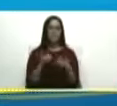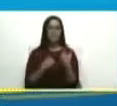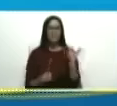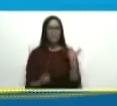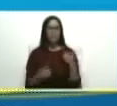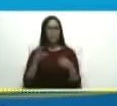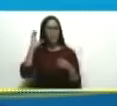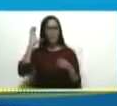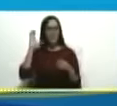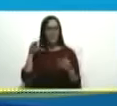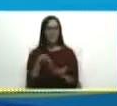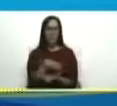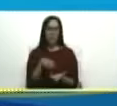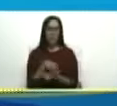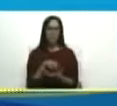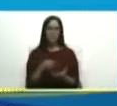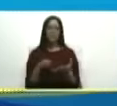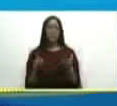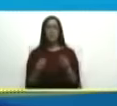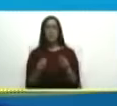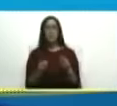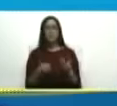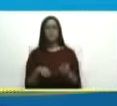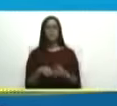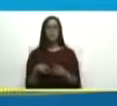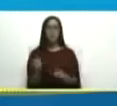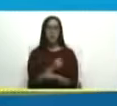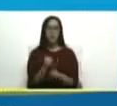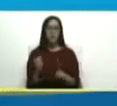en caos, lleno de violencia, enfrentamiento,